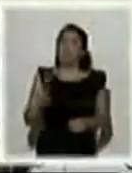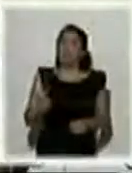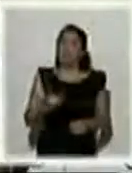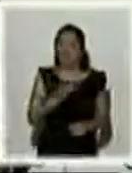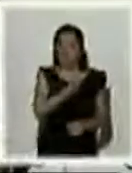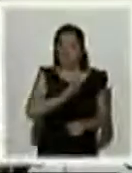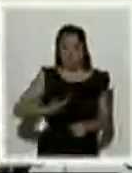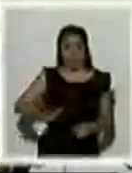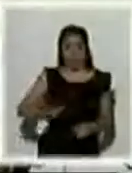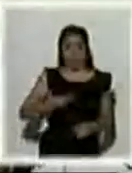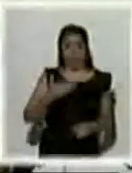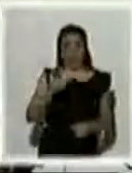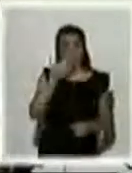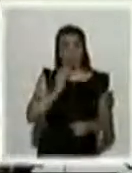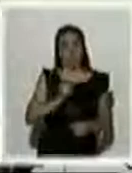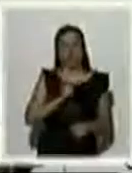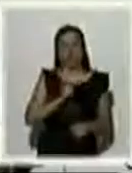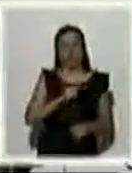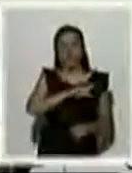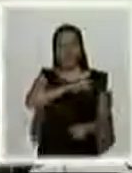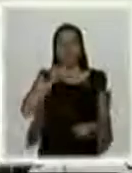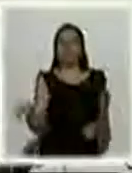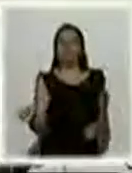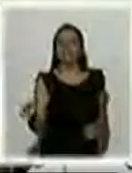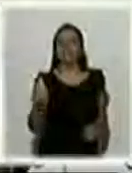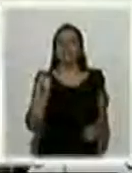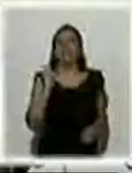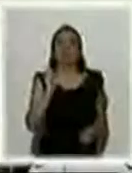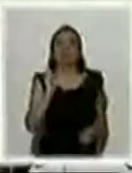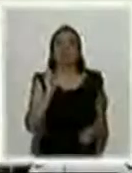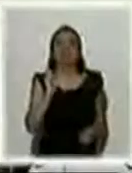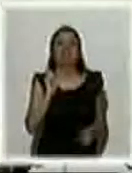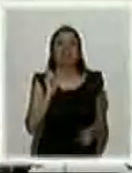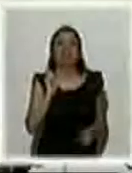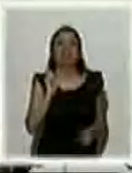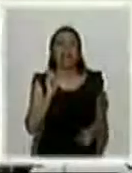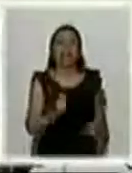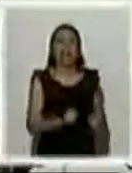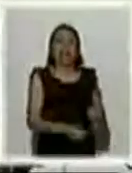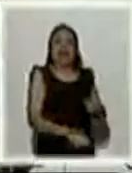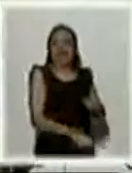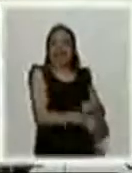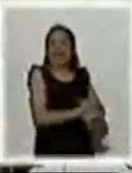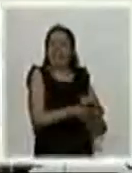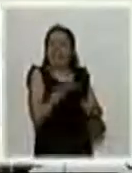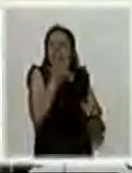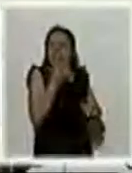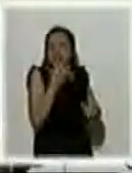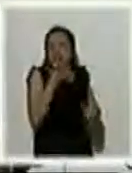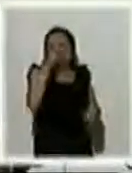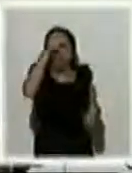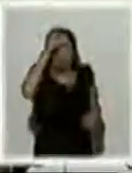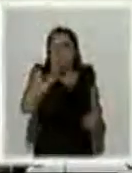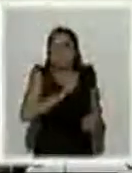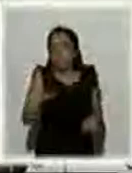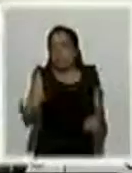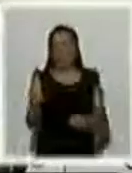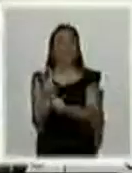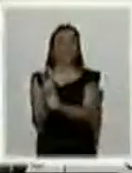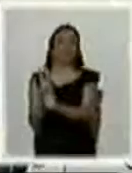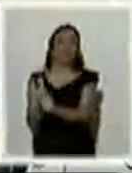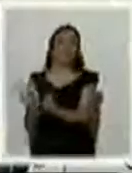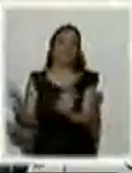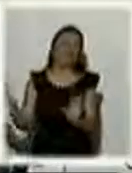la narcopolicía a cuidar a los empresarios, en lugar de hacer cumplir la orden del